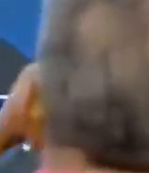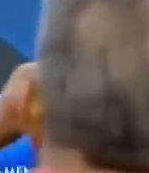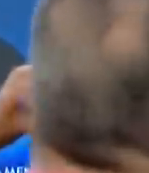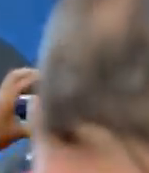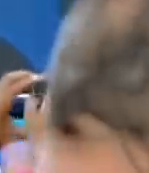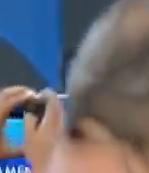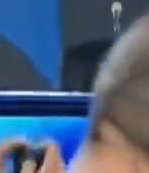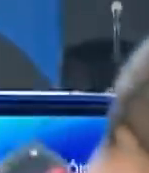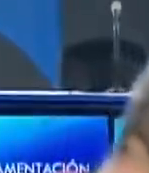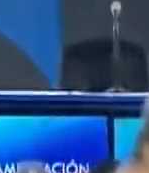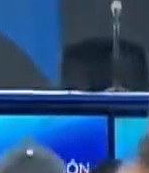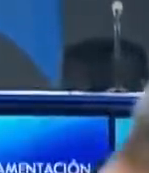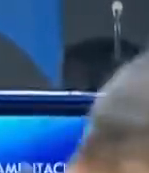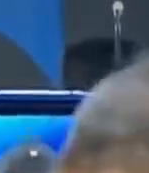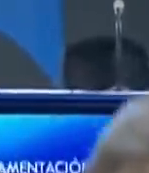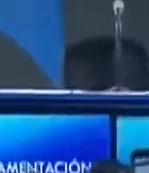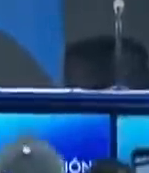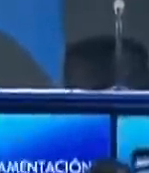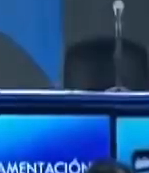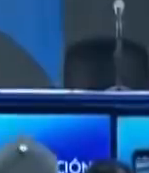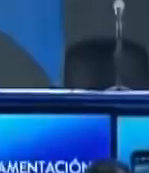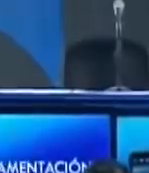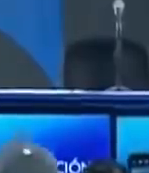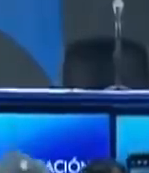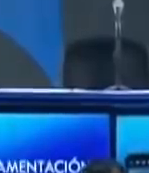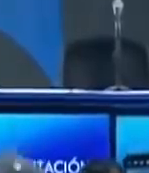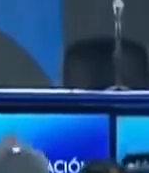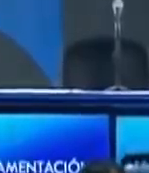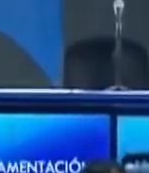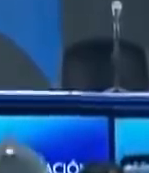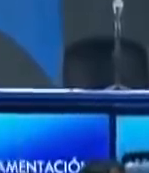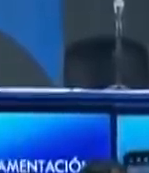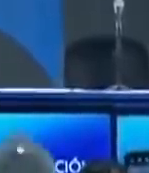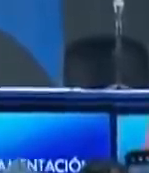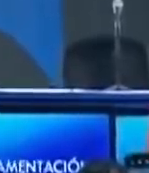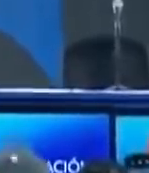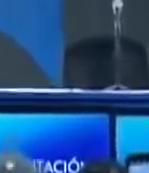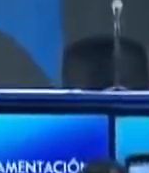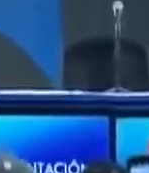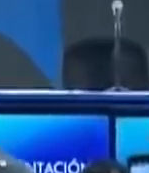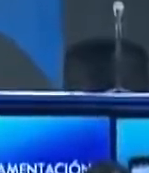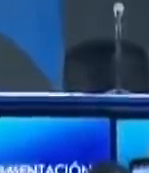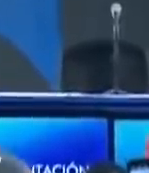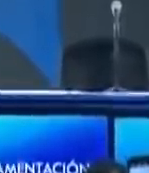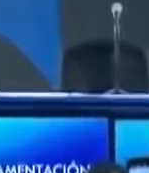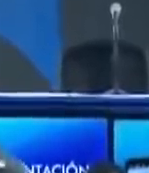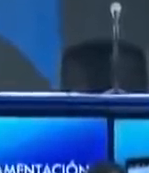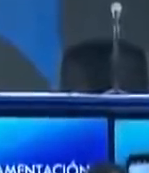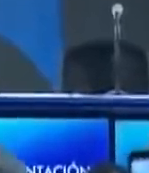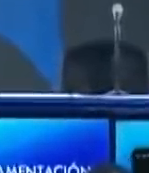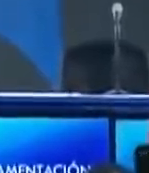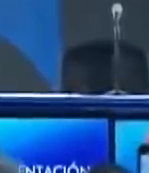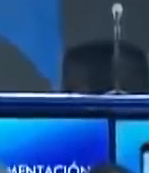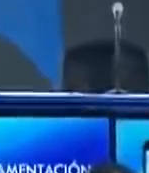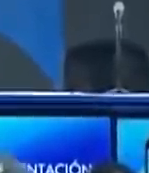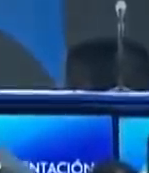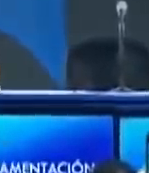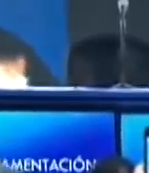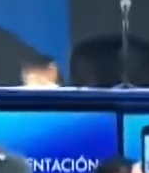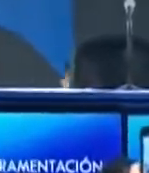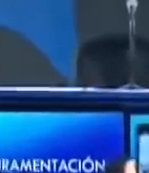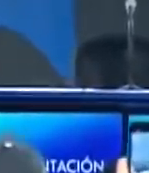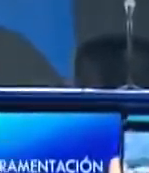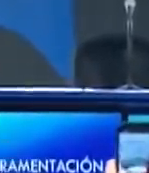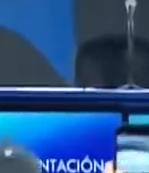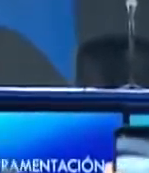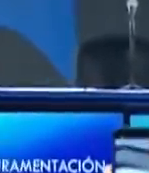emoción, en una hora histórica, como lo hemos dicho anteriormente, para el poder popular del estado La Guaira, en un modelo